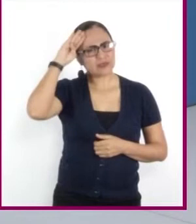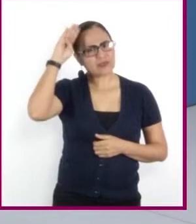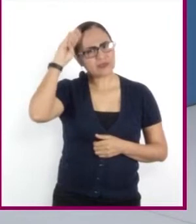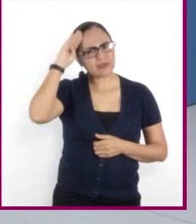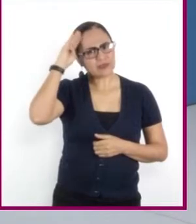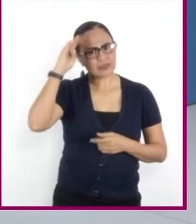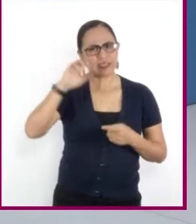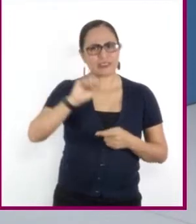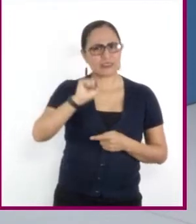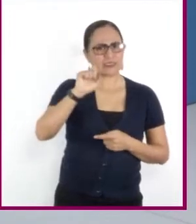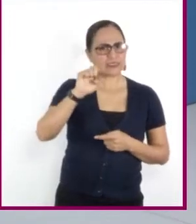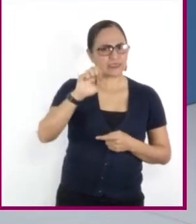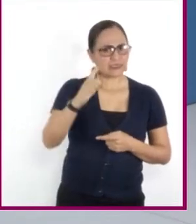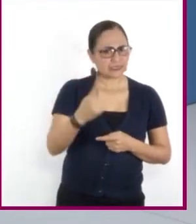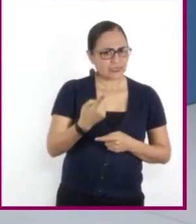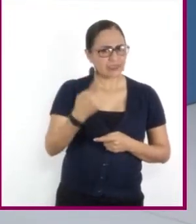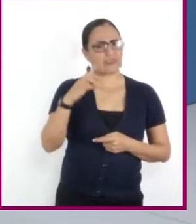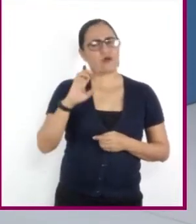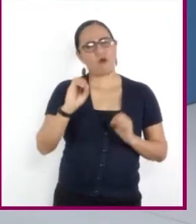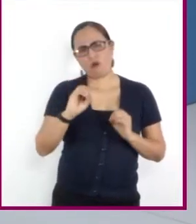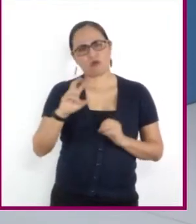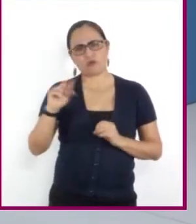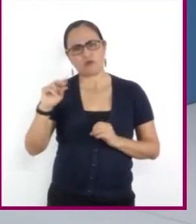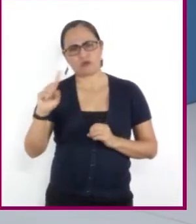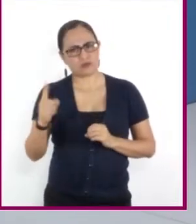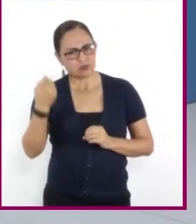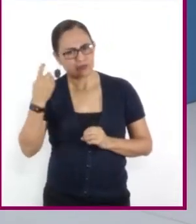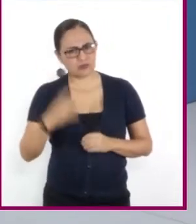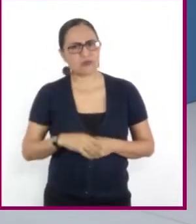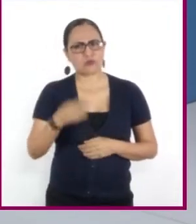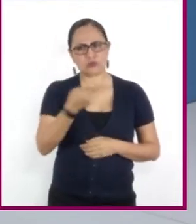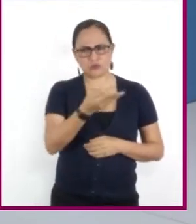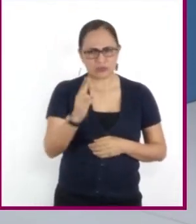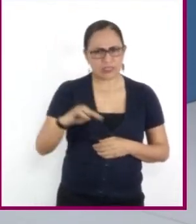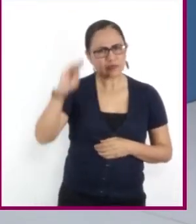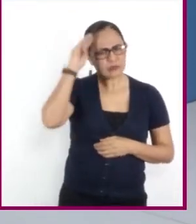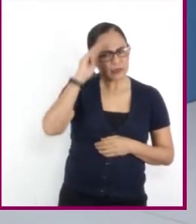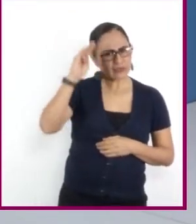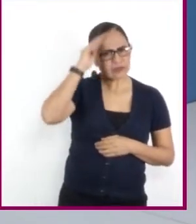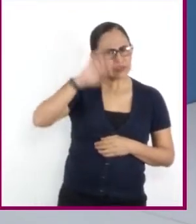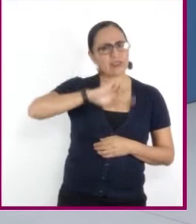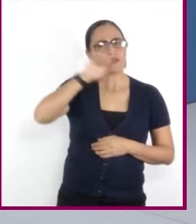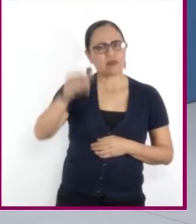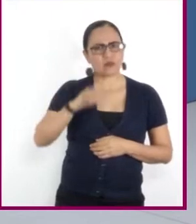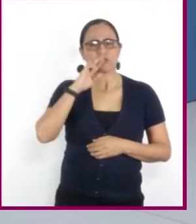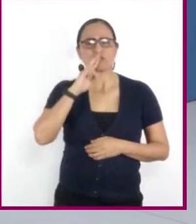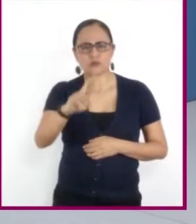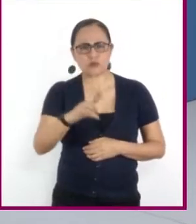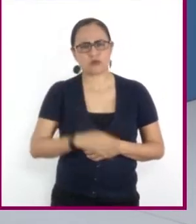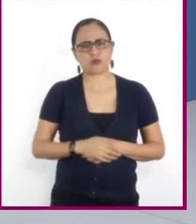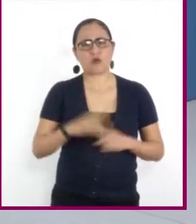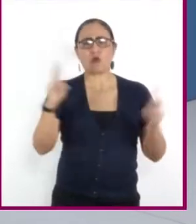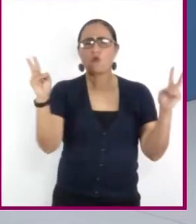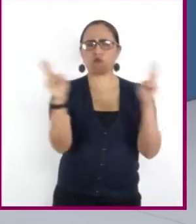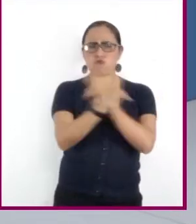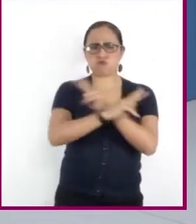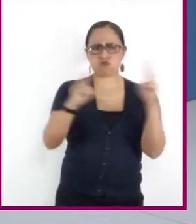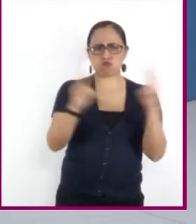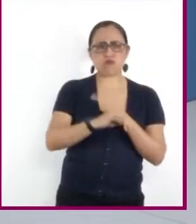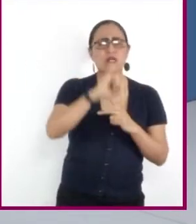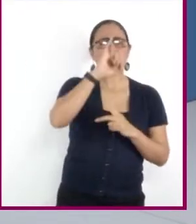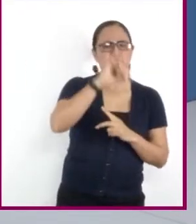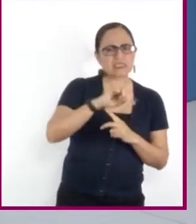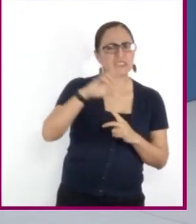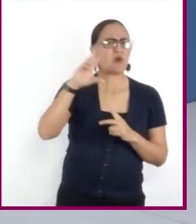el ser o no ser. Les propongo que reflexionen sobre esta premisa y me respondan, ¿el aire es o no es